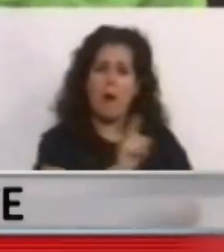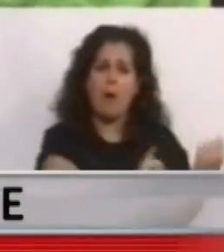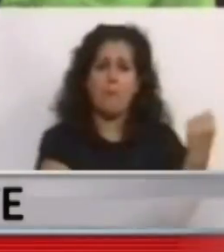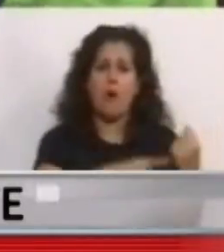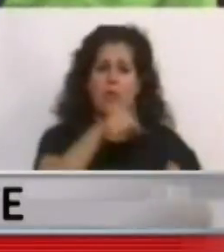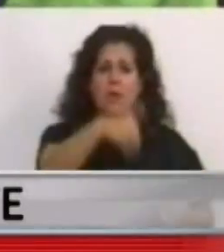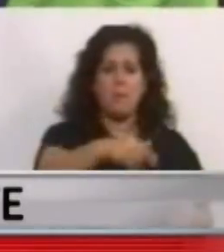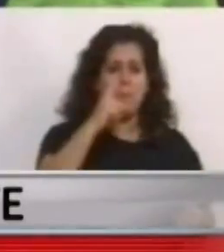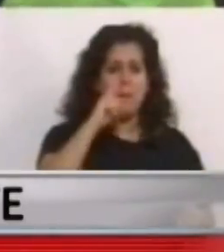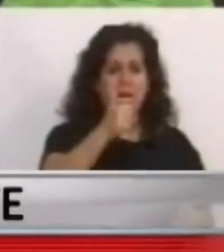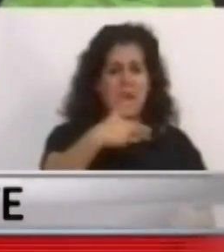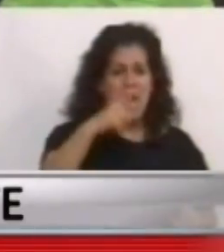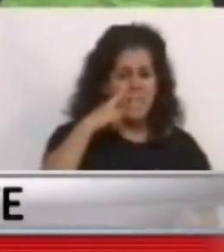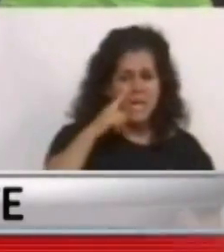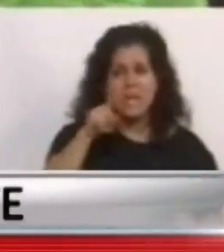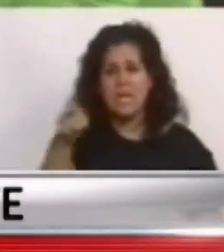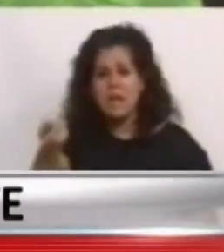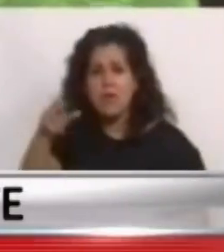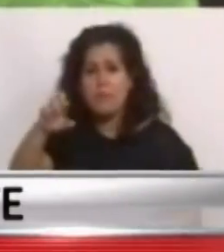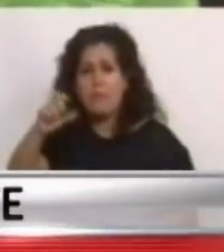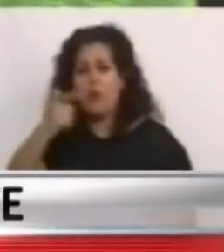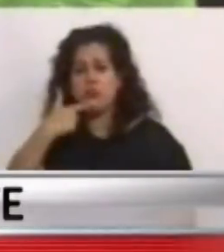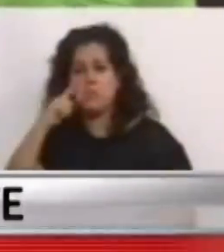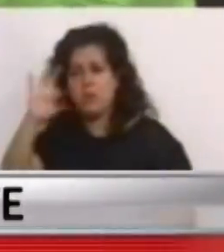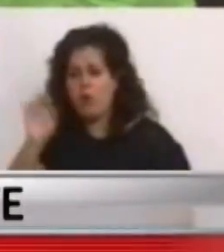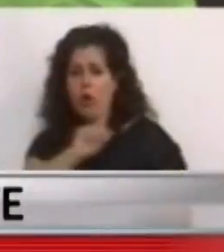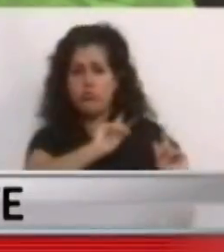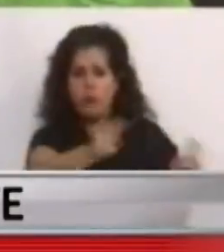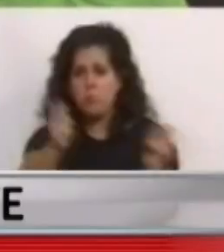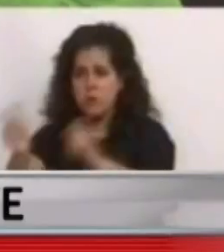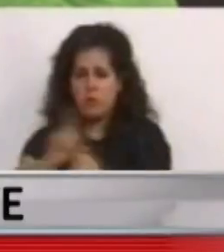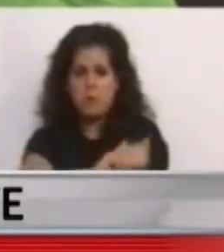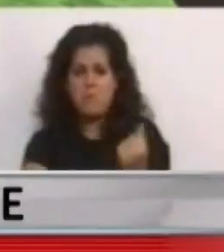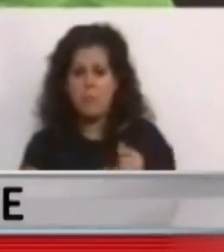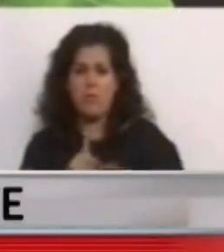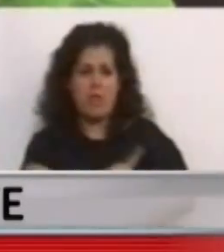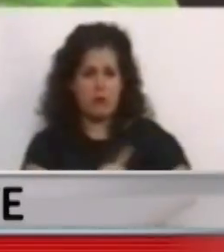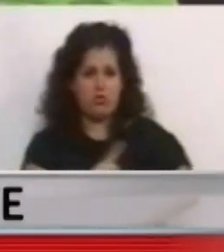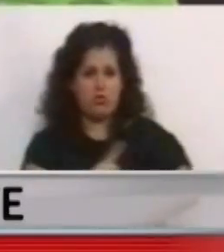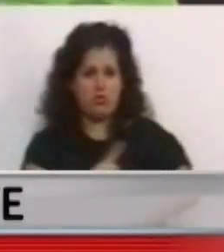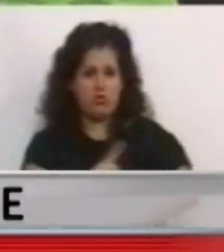demos más poder a Pocino. Porque entonces, cuanto peor, mejor. Nada más, señor presidente.